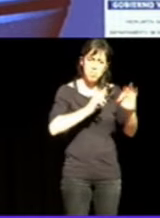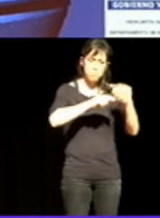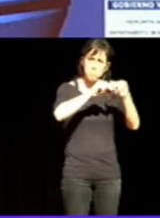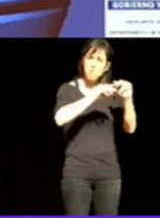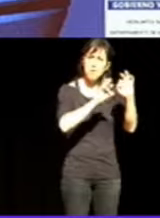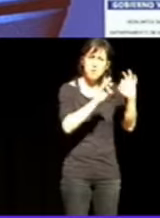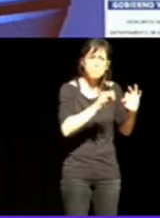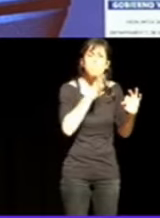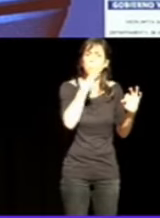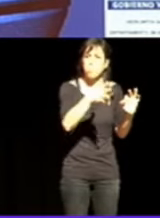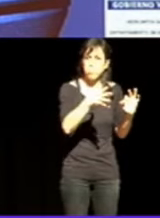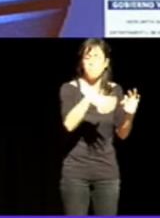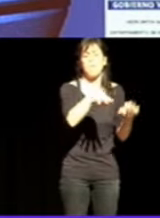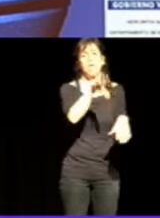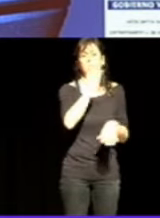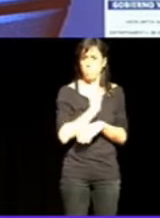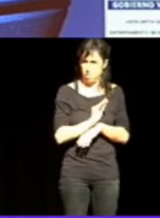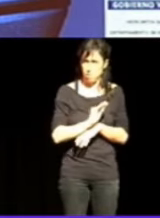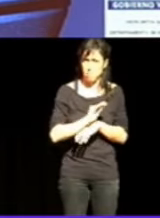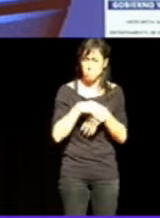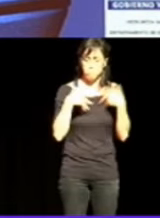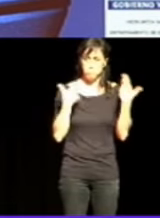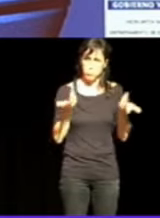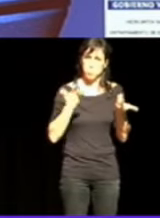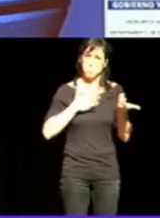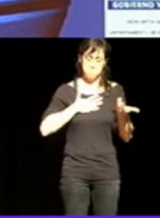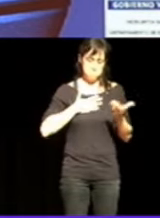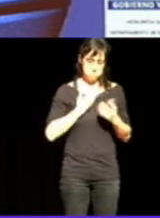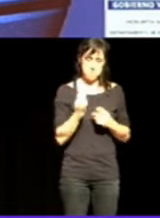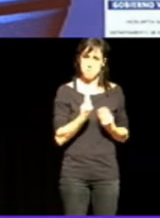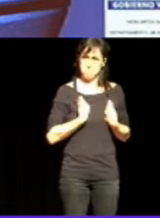Y entonces trabajamos lo que es mi espacio personal, mi vida,